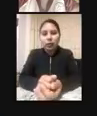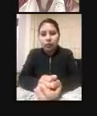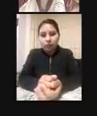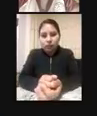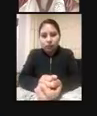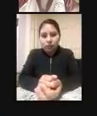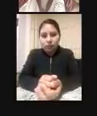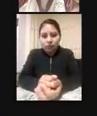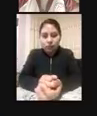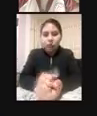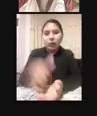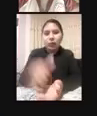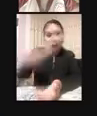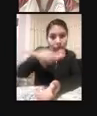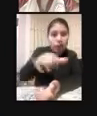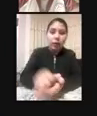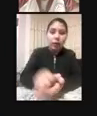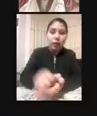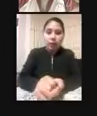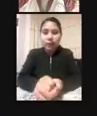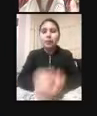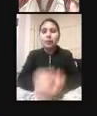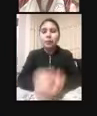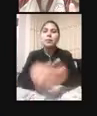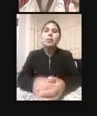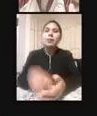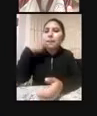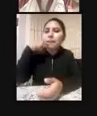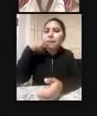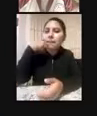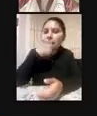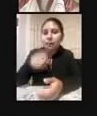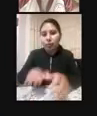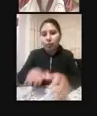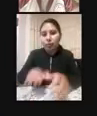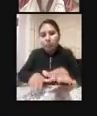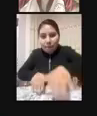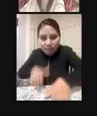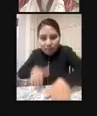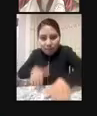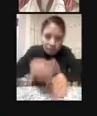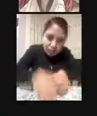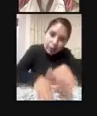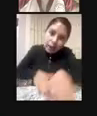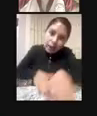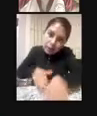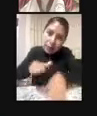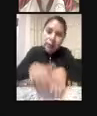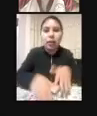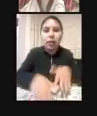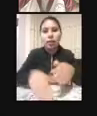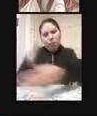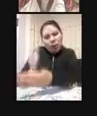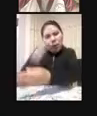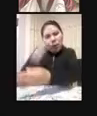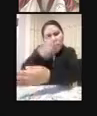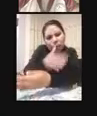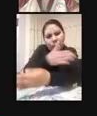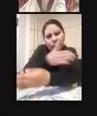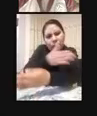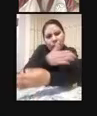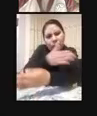También puede colocar boca abajo y empujar por detrás los pies para que vaya avanzando, siempre levantando